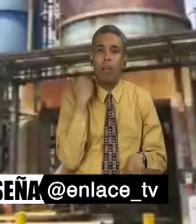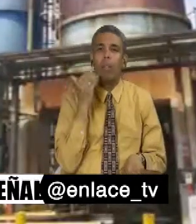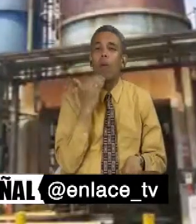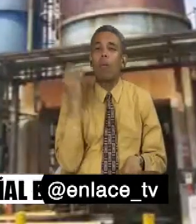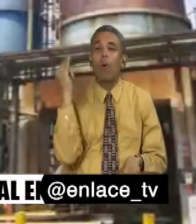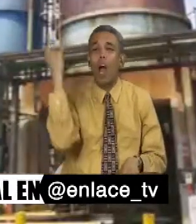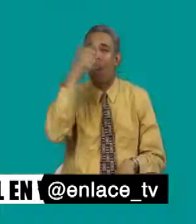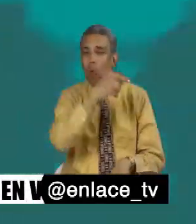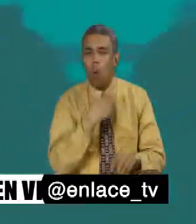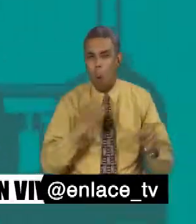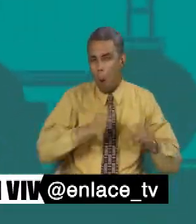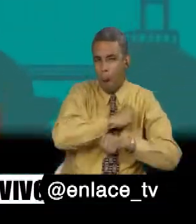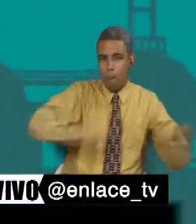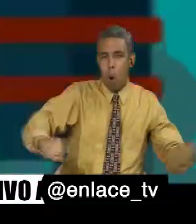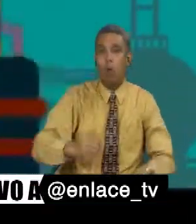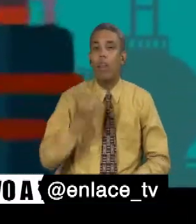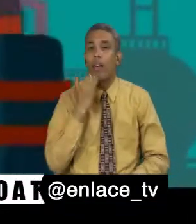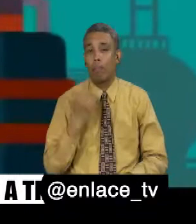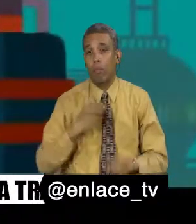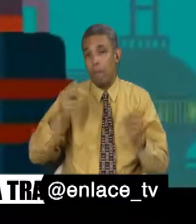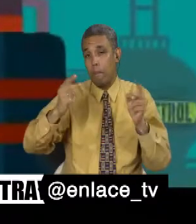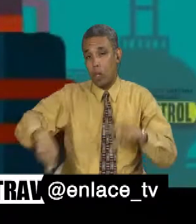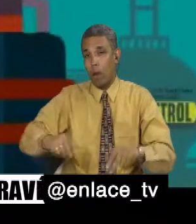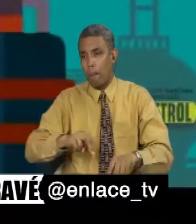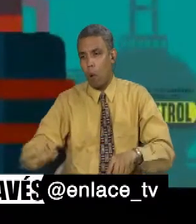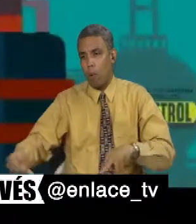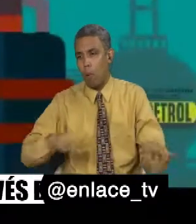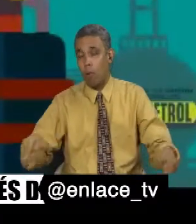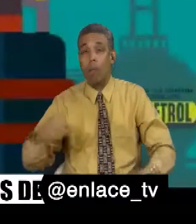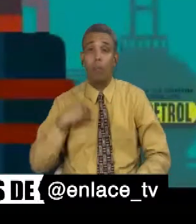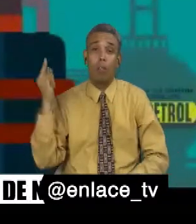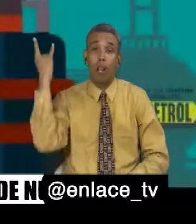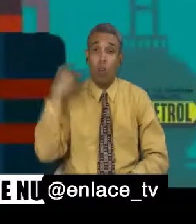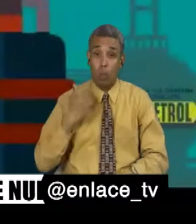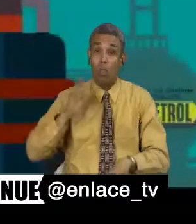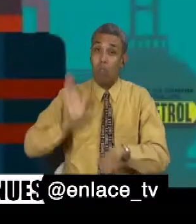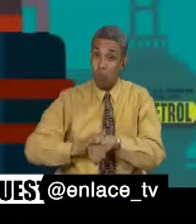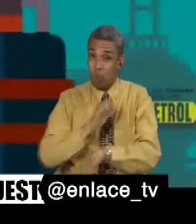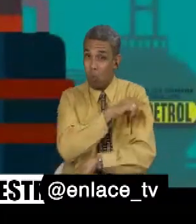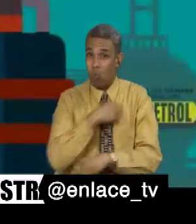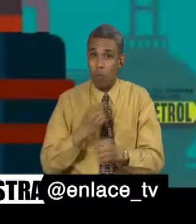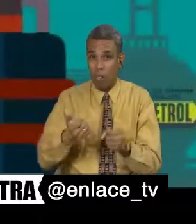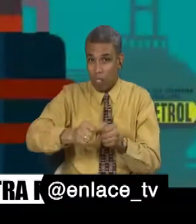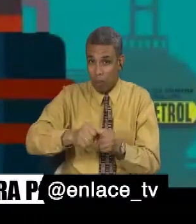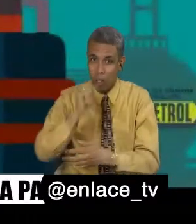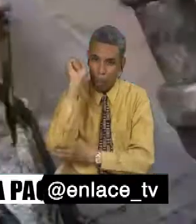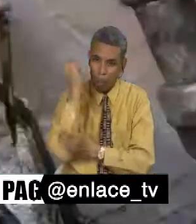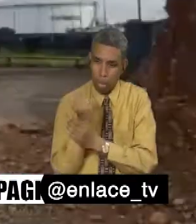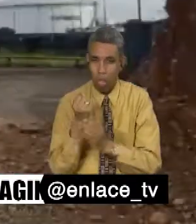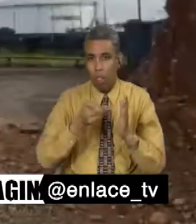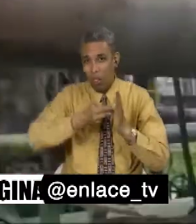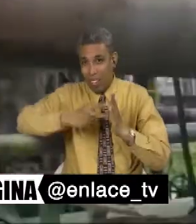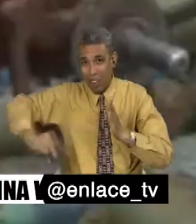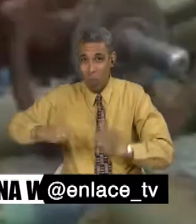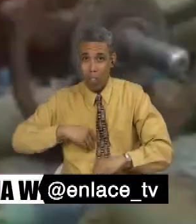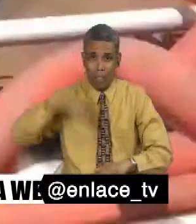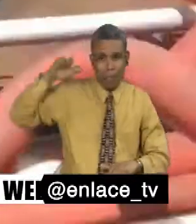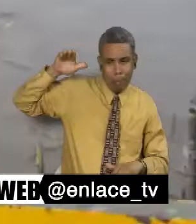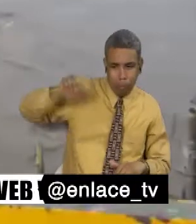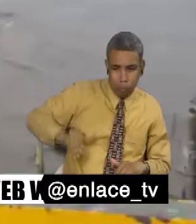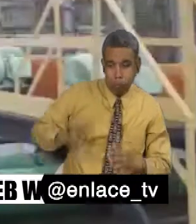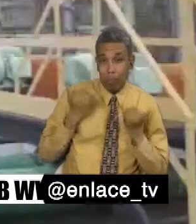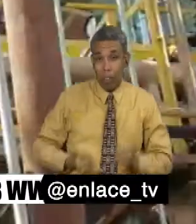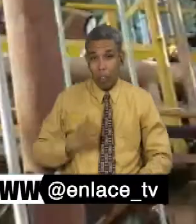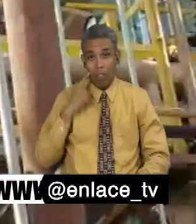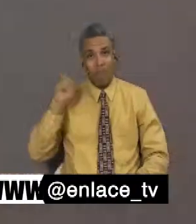esperar a que esto ocurra. En estos años se ha experimentado para mejorar el rendimiento de la refinería, pero los procesos no se logran asegurar y los hechos irrefutables lo demuestran. Se